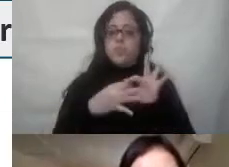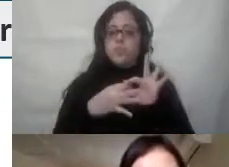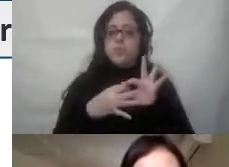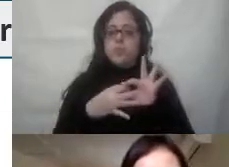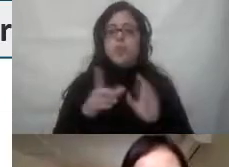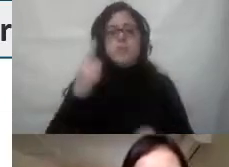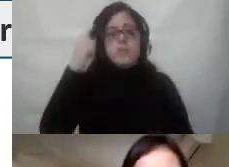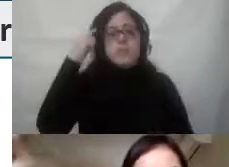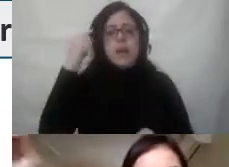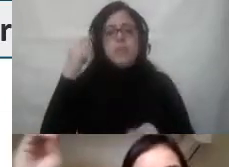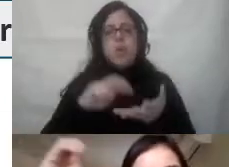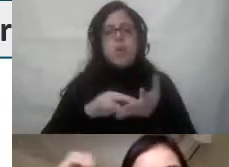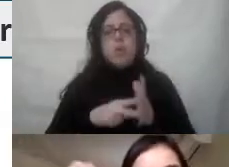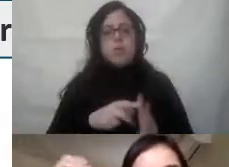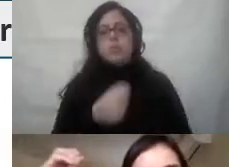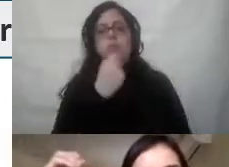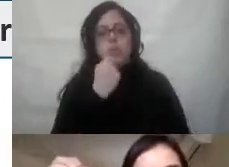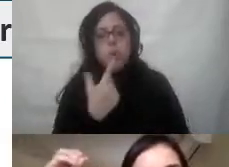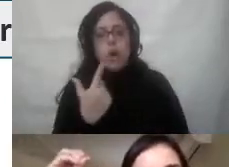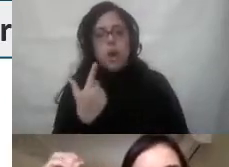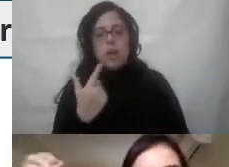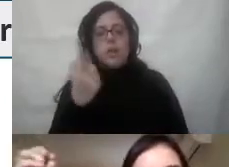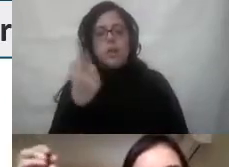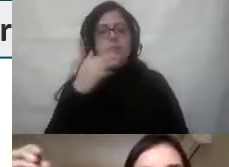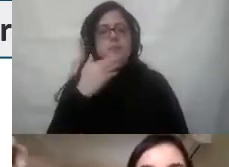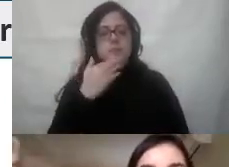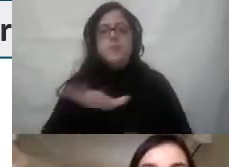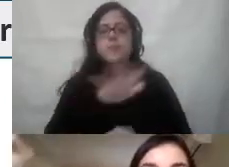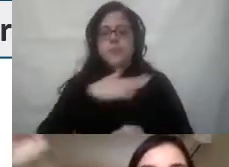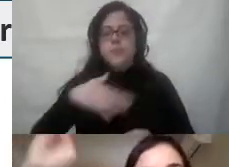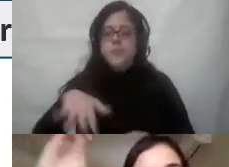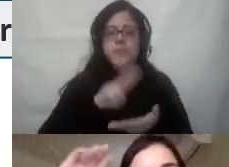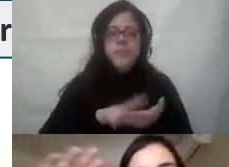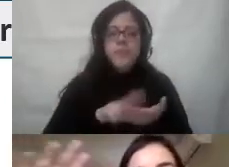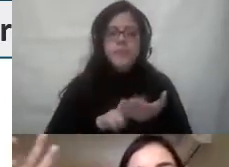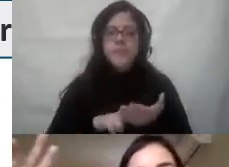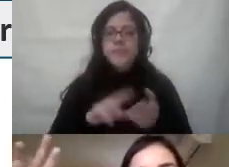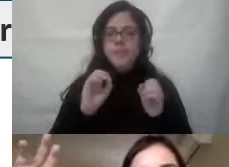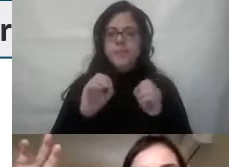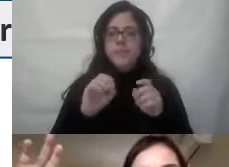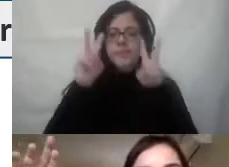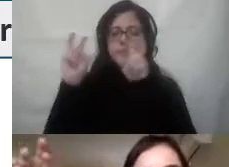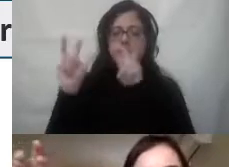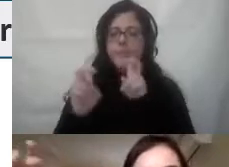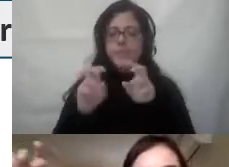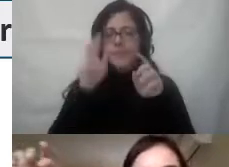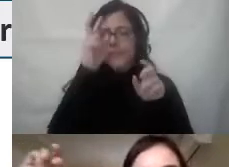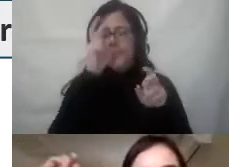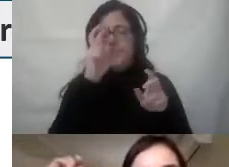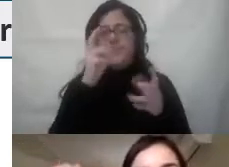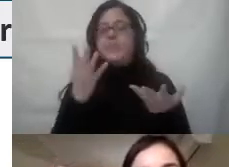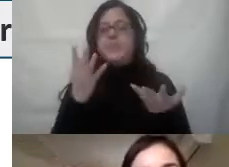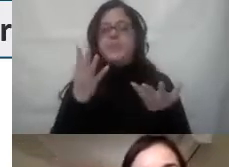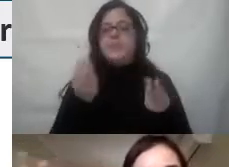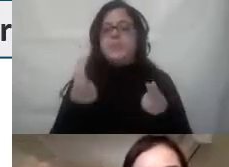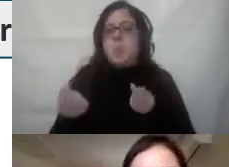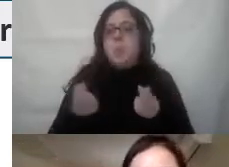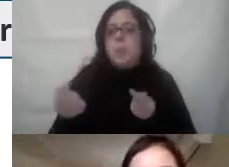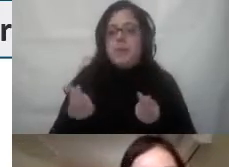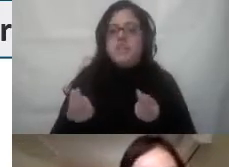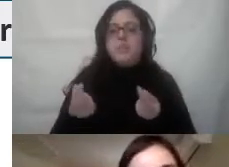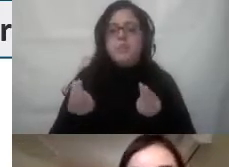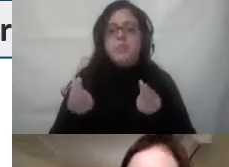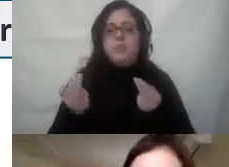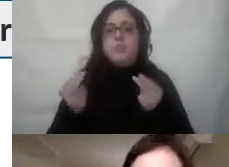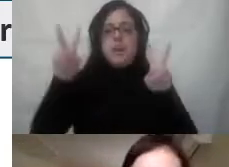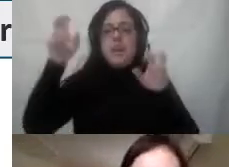la problemática, que estén relacionadas con el contexto real con un contexto simulado. Quiero decir, aquí el lápiz y papel,